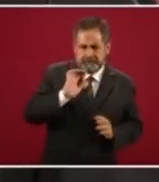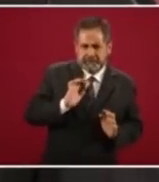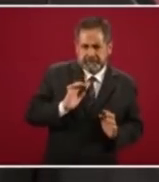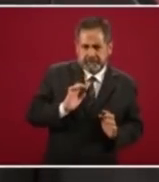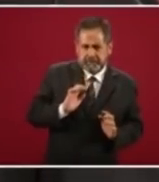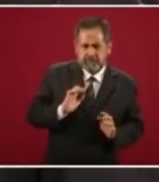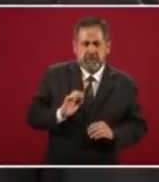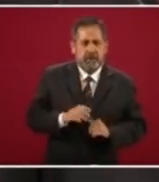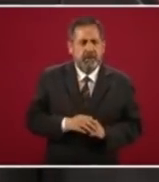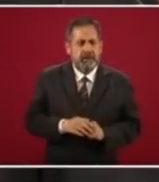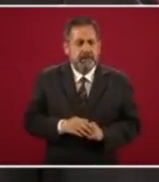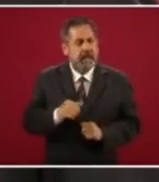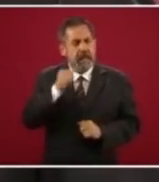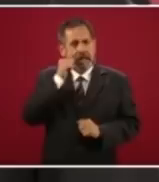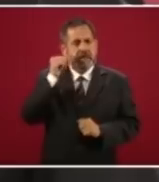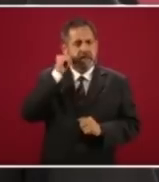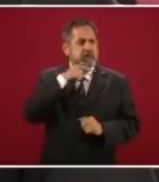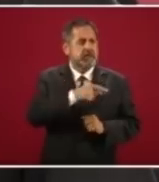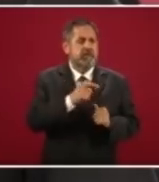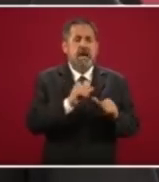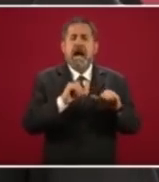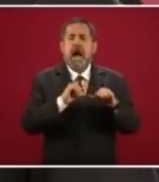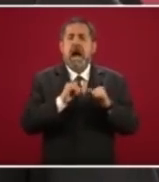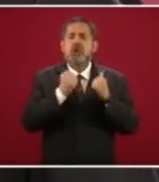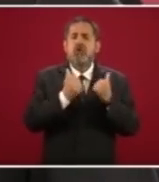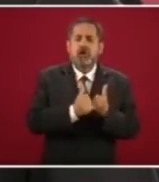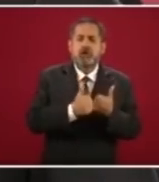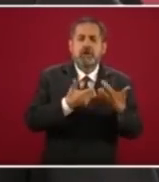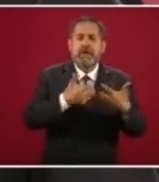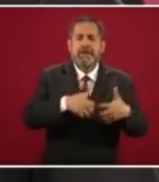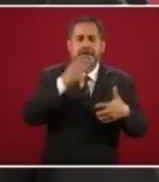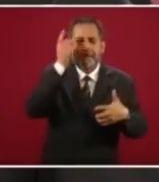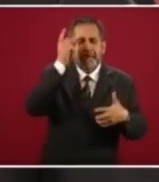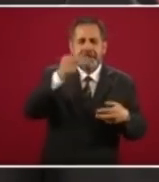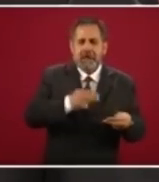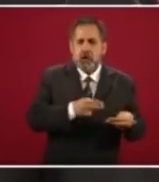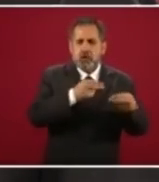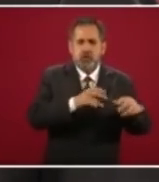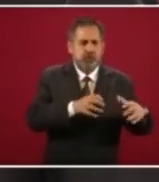una asociación de empresarios